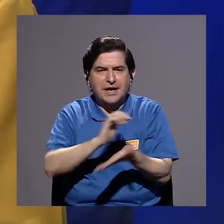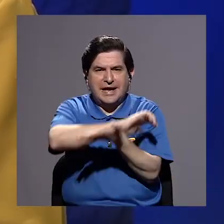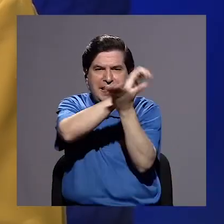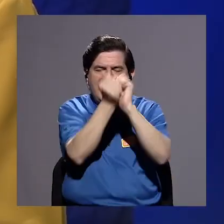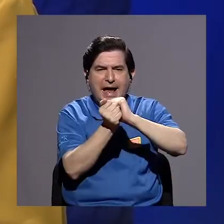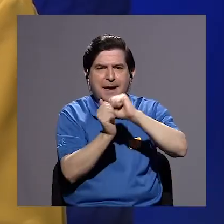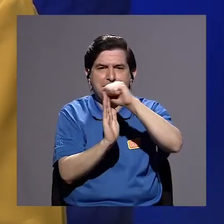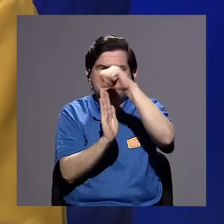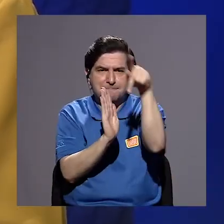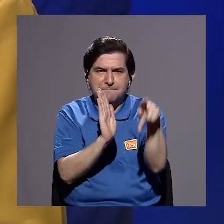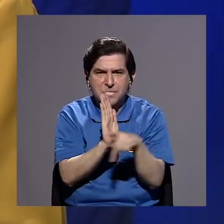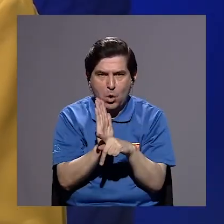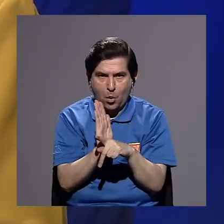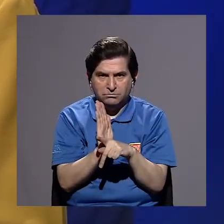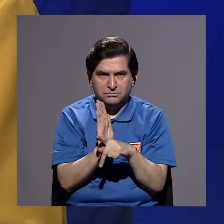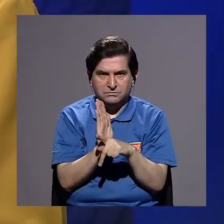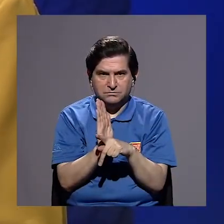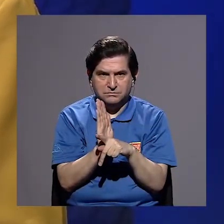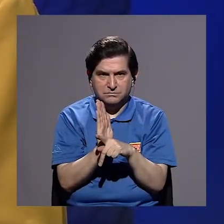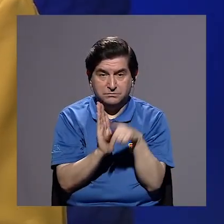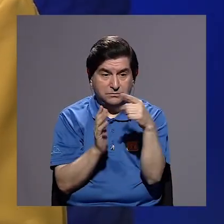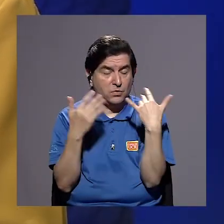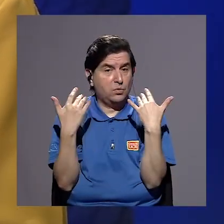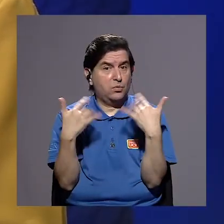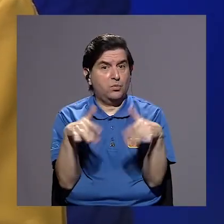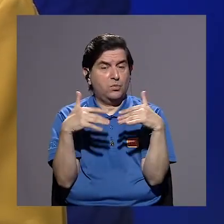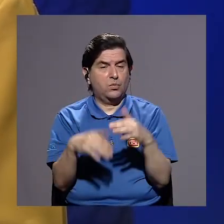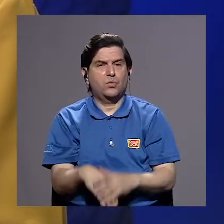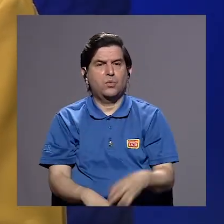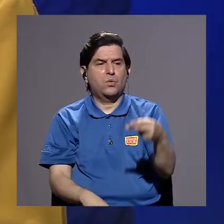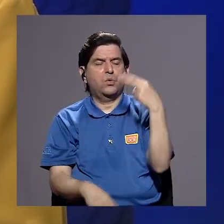una reforma constitucional que